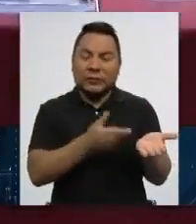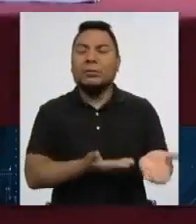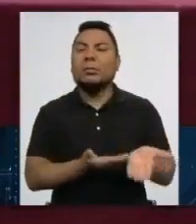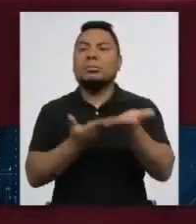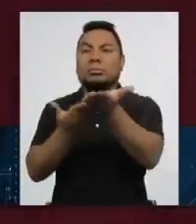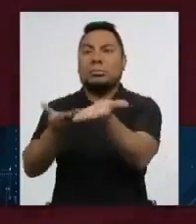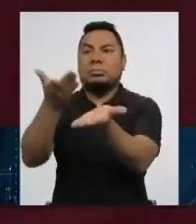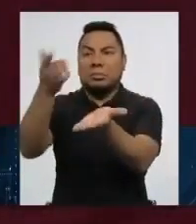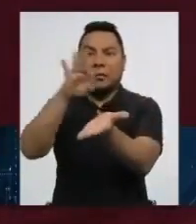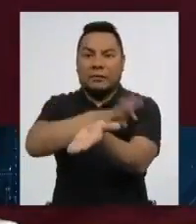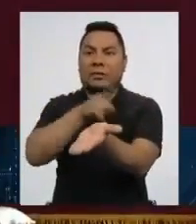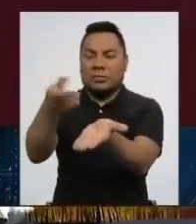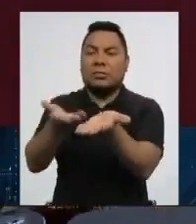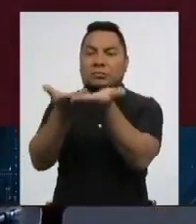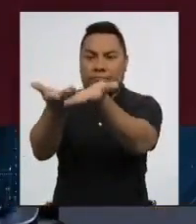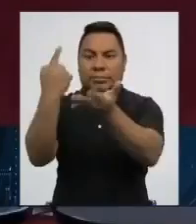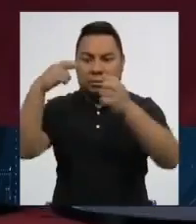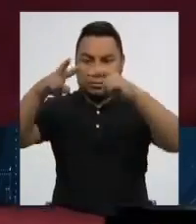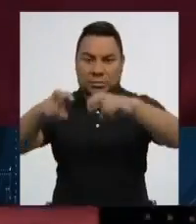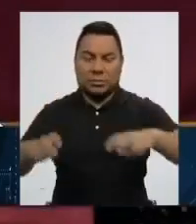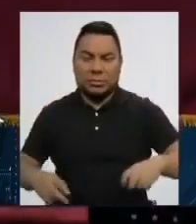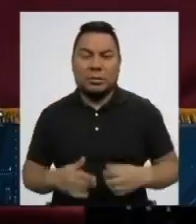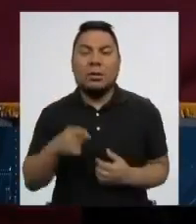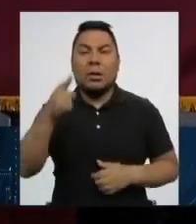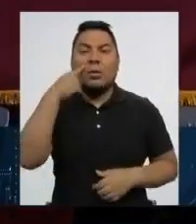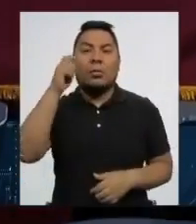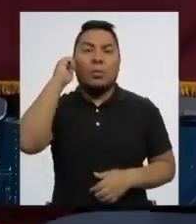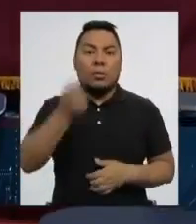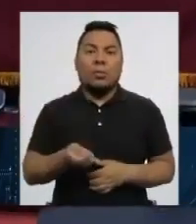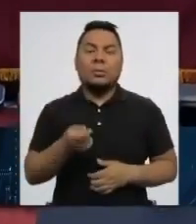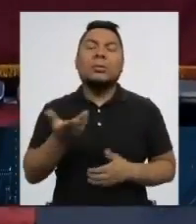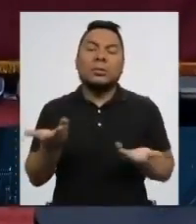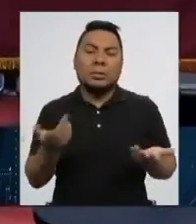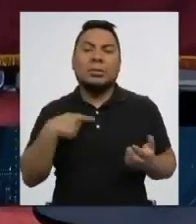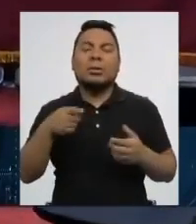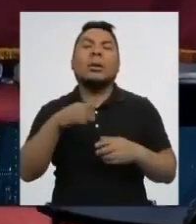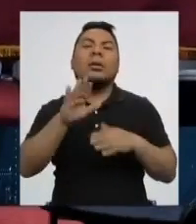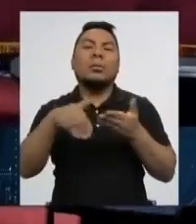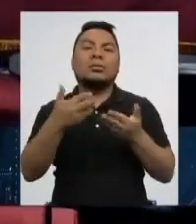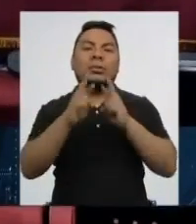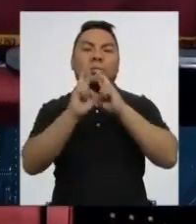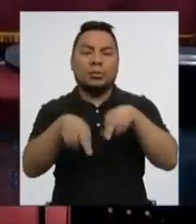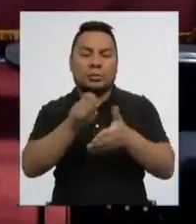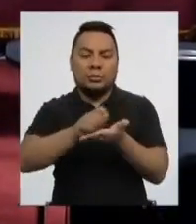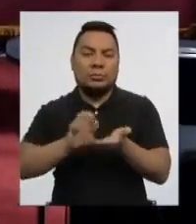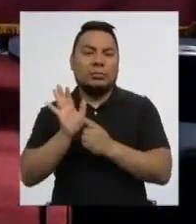En 48 horas, el juez Manuel Chuya Zabaleta resolverá por escrito.